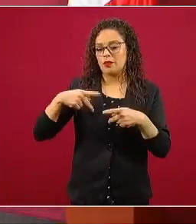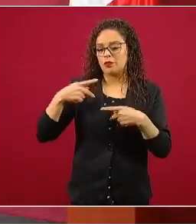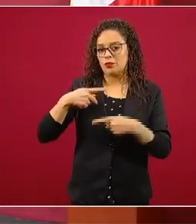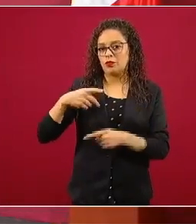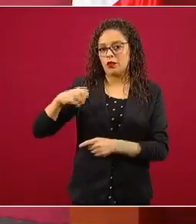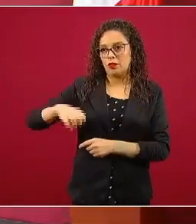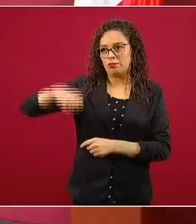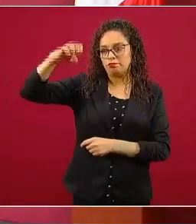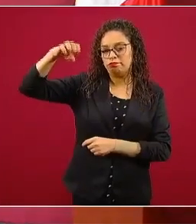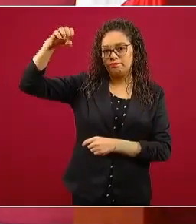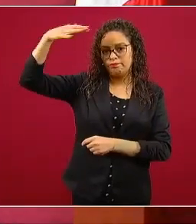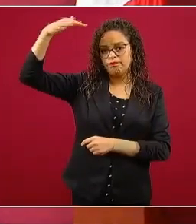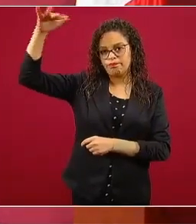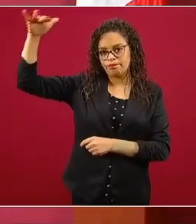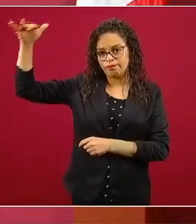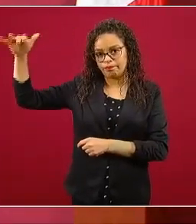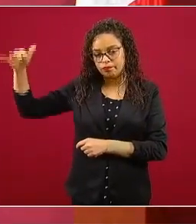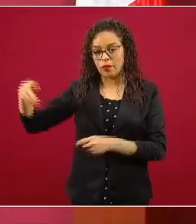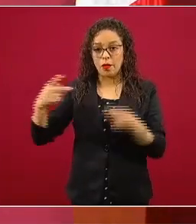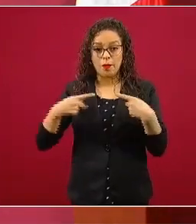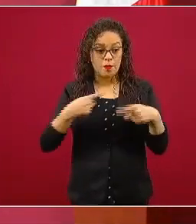cuidando a los enfermos,